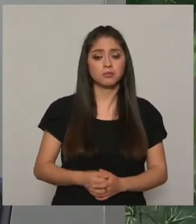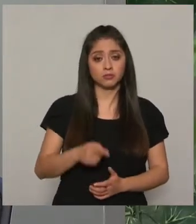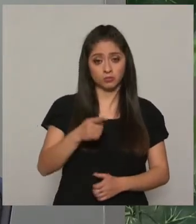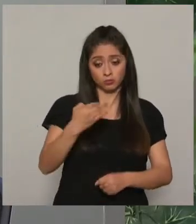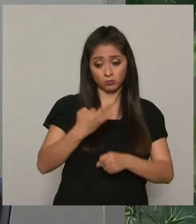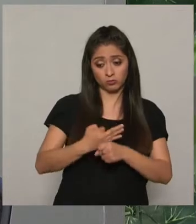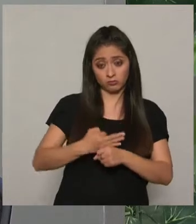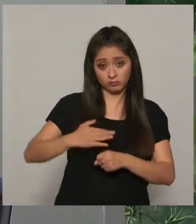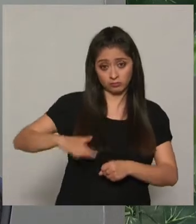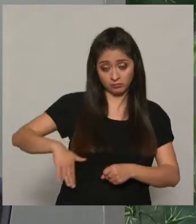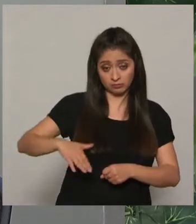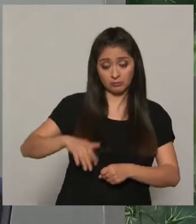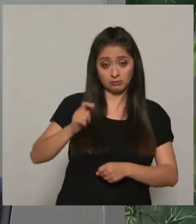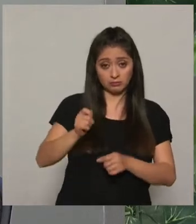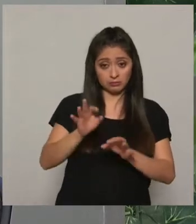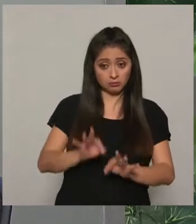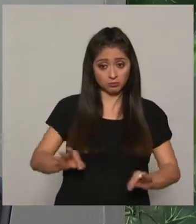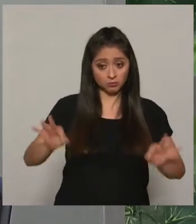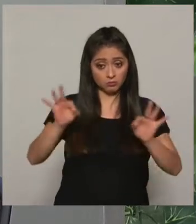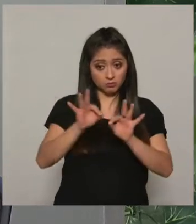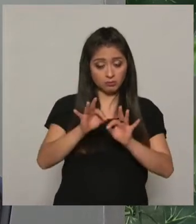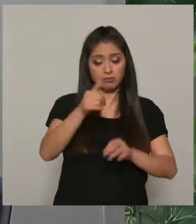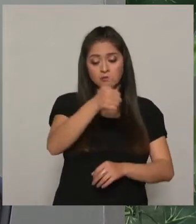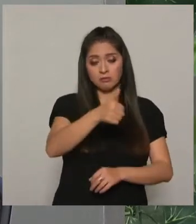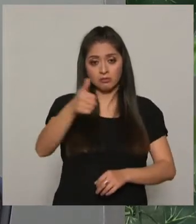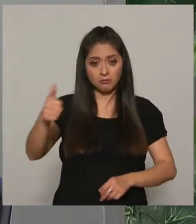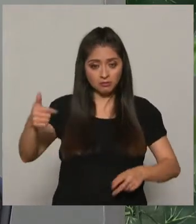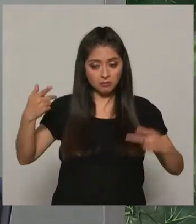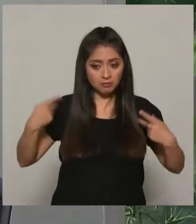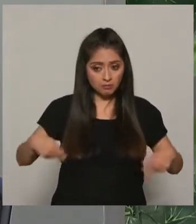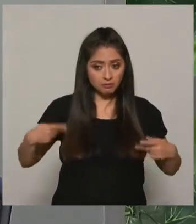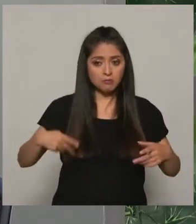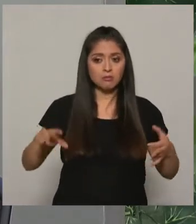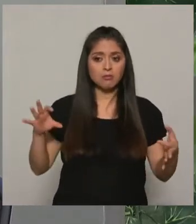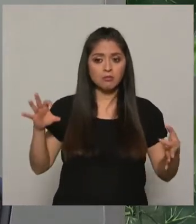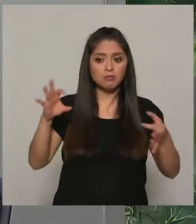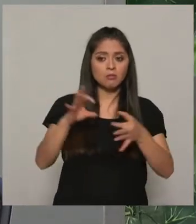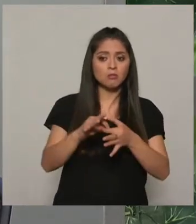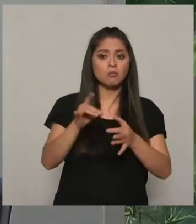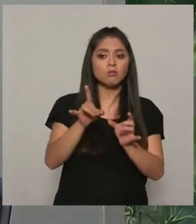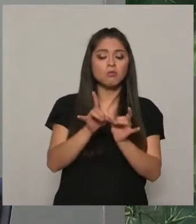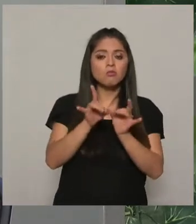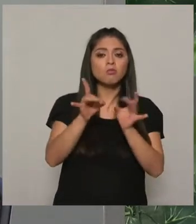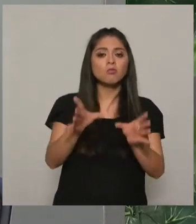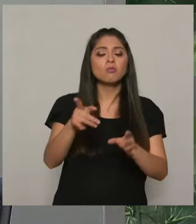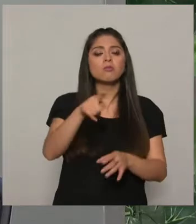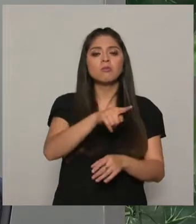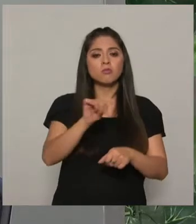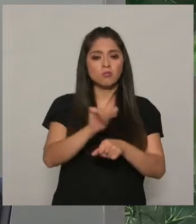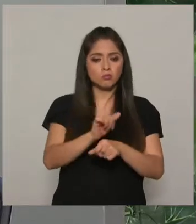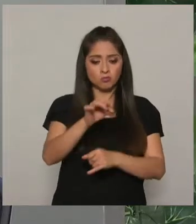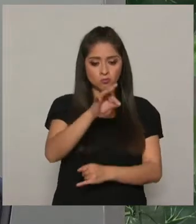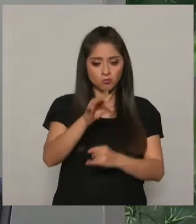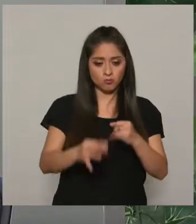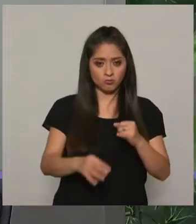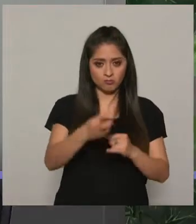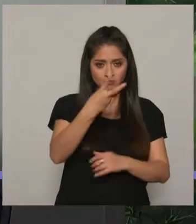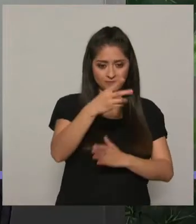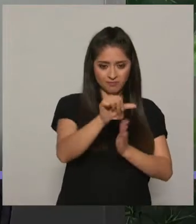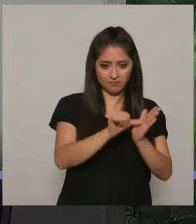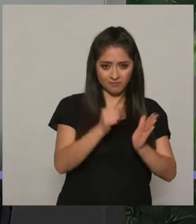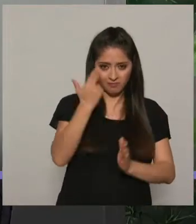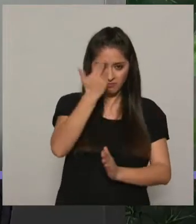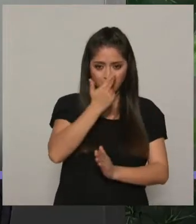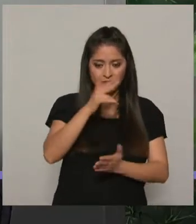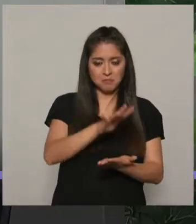diferentes causas y cada tipo de usuario de la vía va a tener una causa distinta de lo que ocurre en un hecho de tránsito. En el último reporte trimestral detectamos que hay